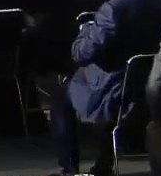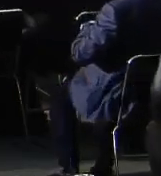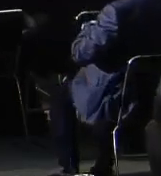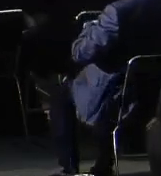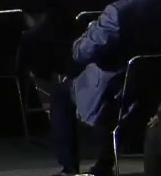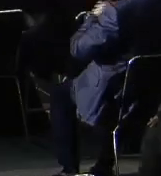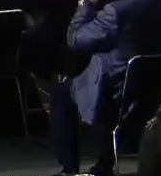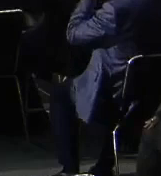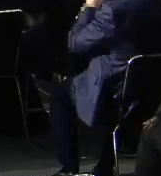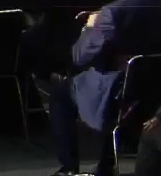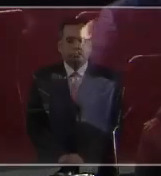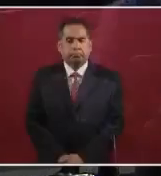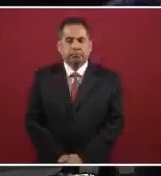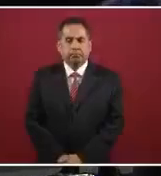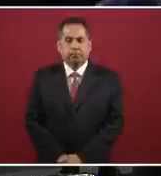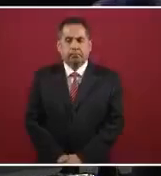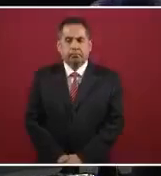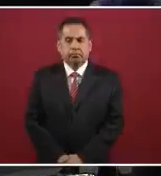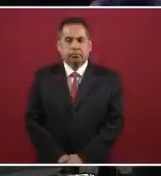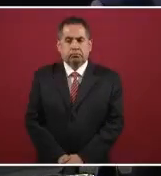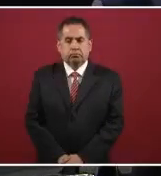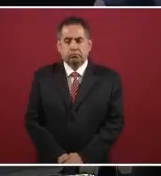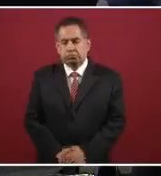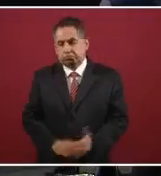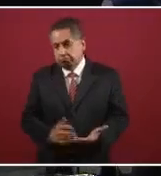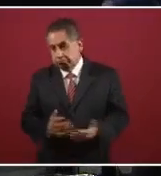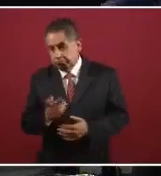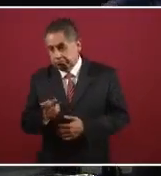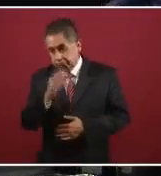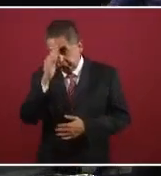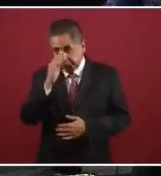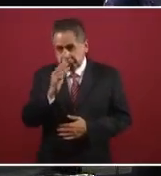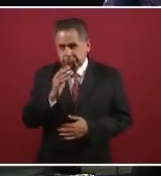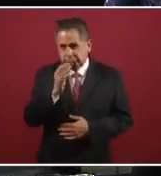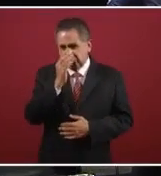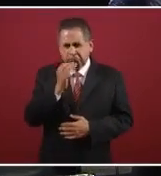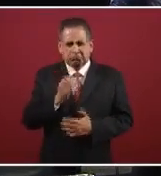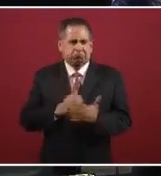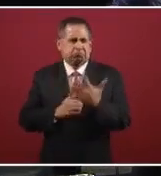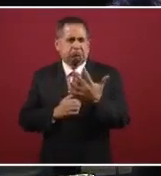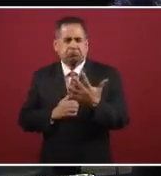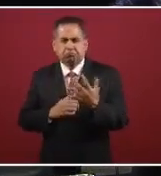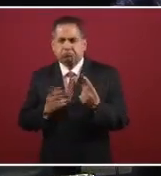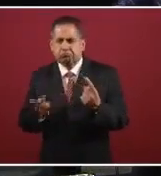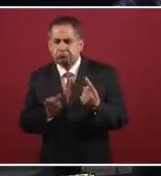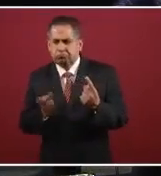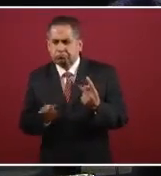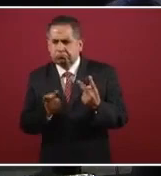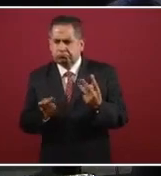¿Cómo ven si nada más unas 5 preguntas?